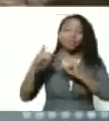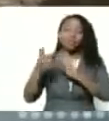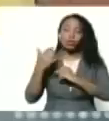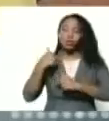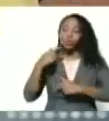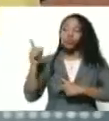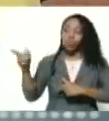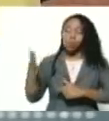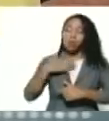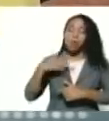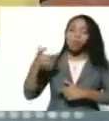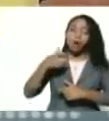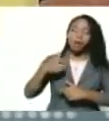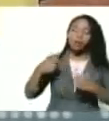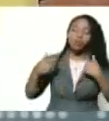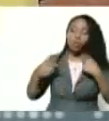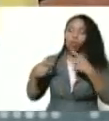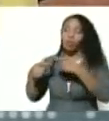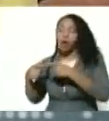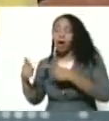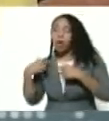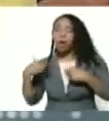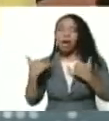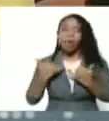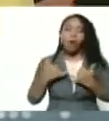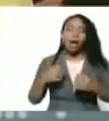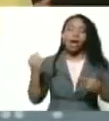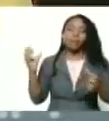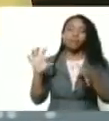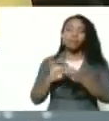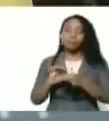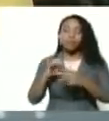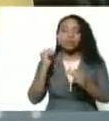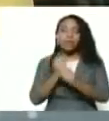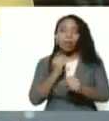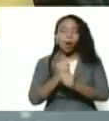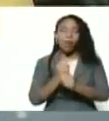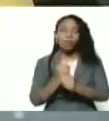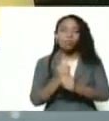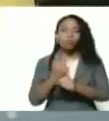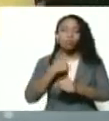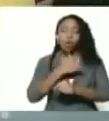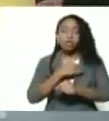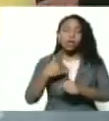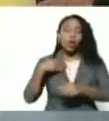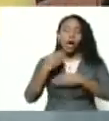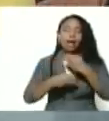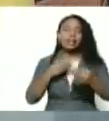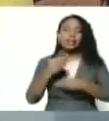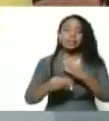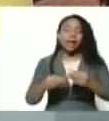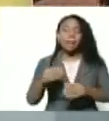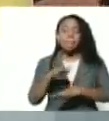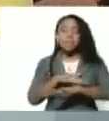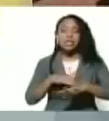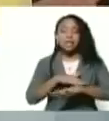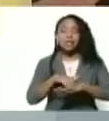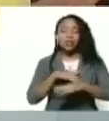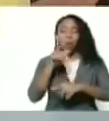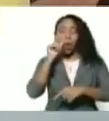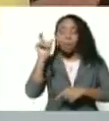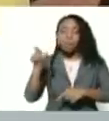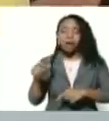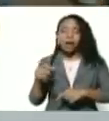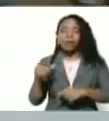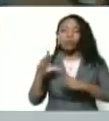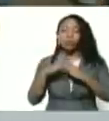buscabas, yo te buscaba, nos encontramos. Y ahora a trabajar. Yo quiero garantizar, compañero ministro de la Presidencia, General Márquez, con